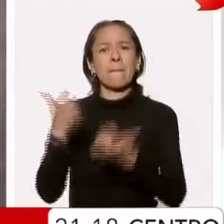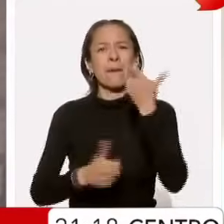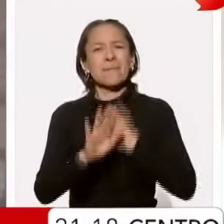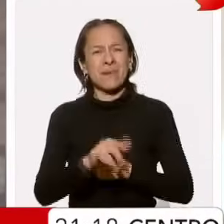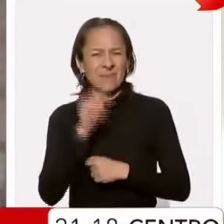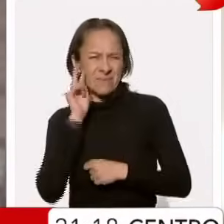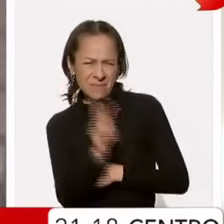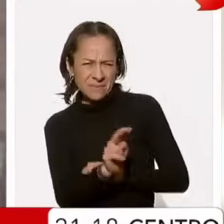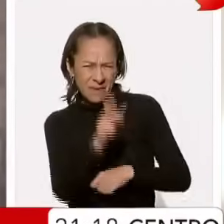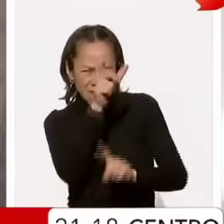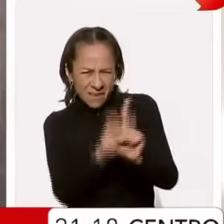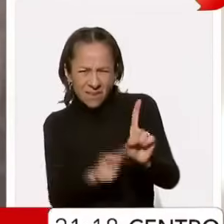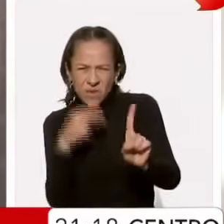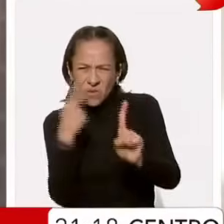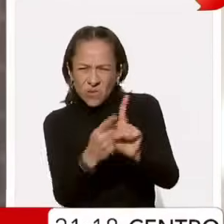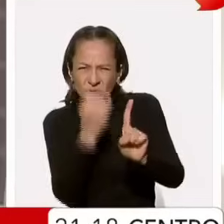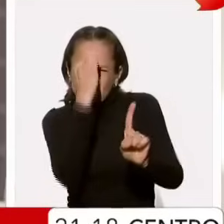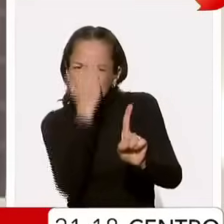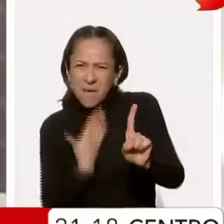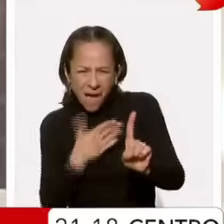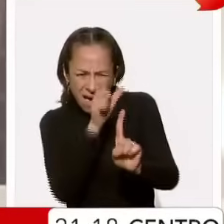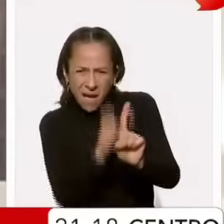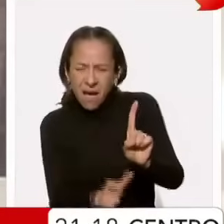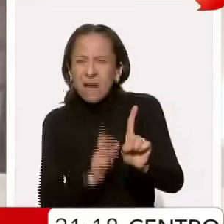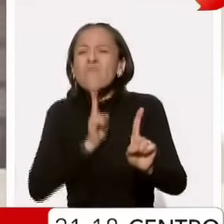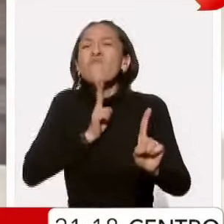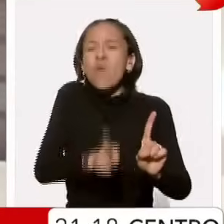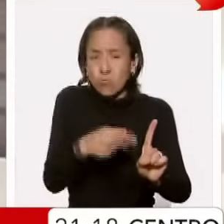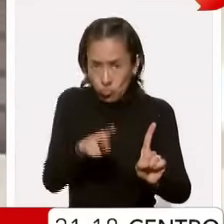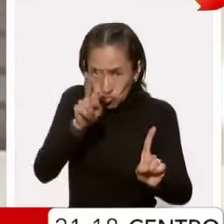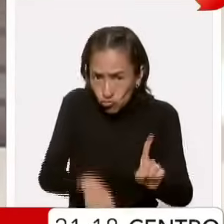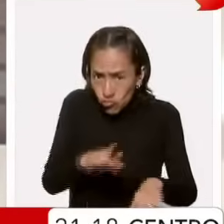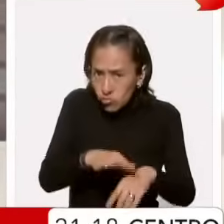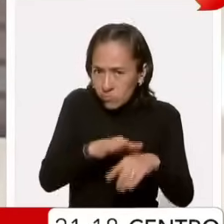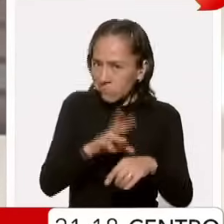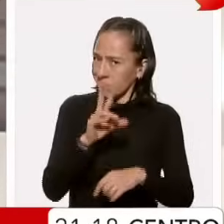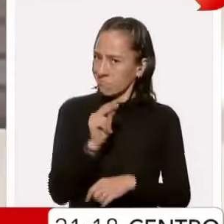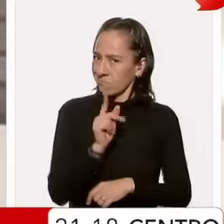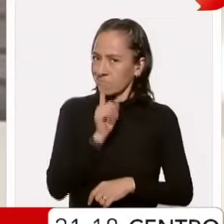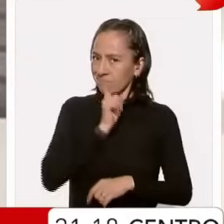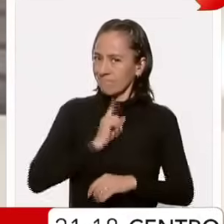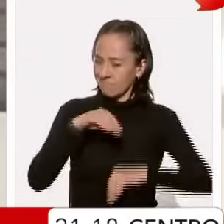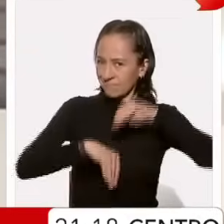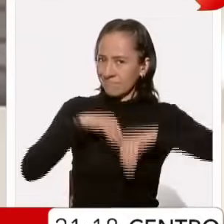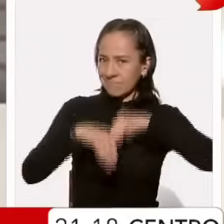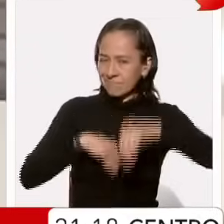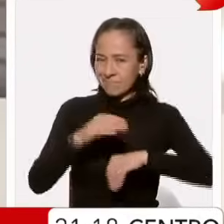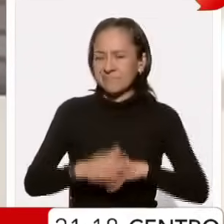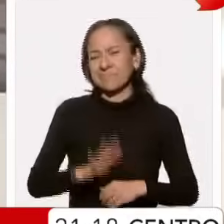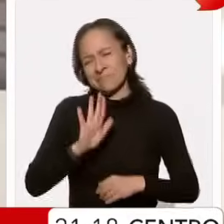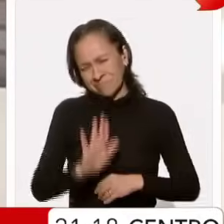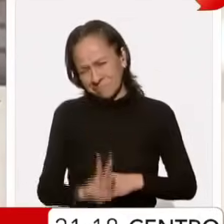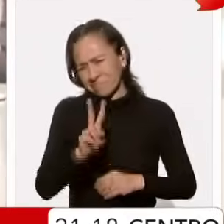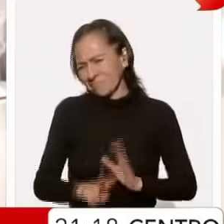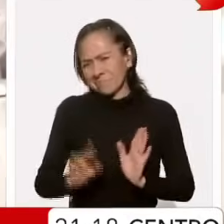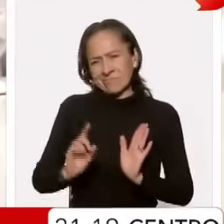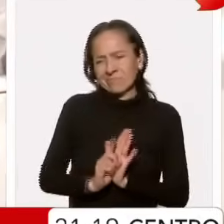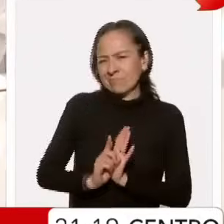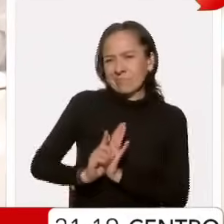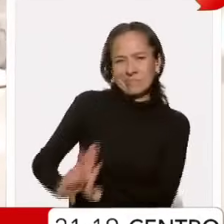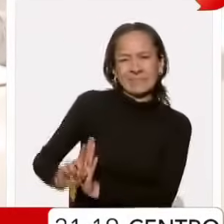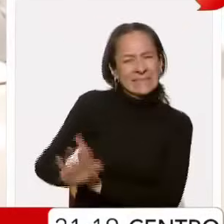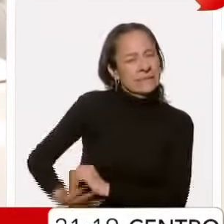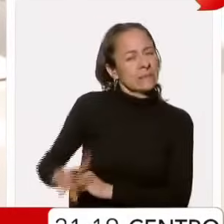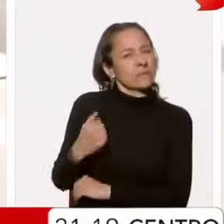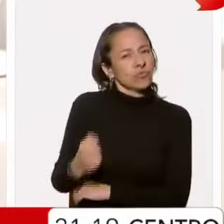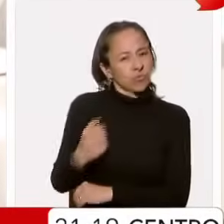ellos, que lo están utilizando. Vamos a un periodo muy peligroso porque la derecha es culebra, la derecha no tiene ética, no tiene moral,